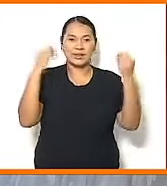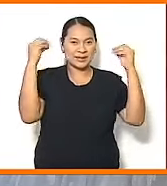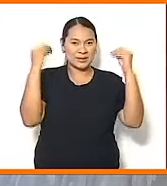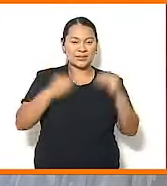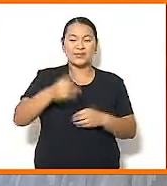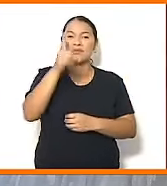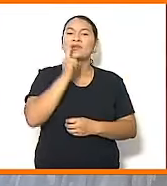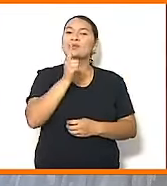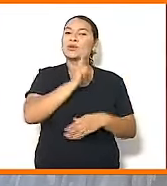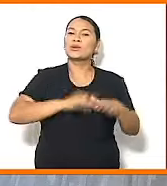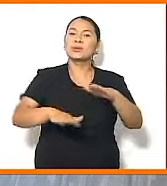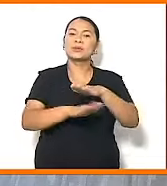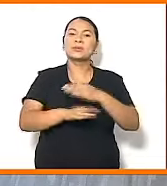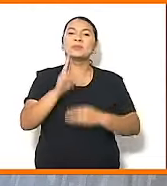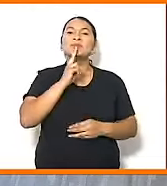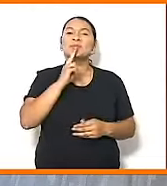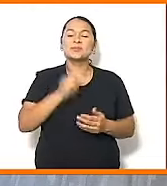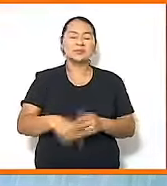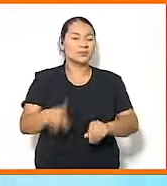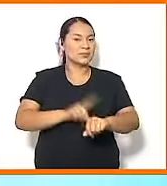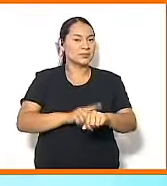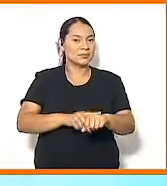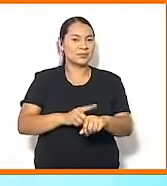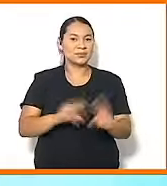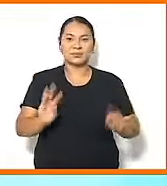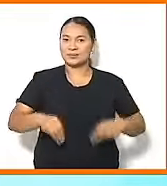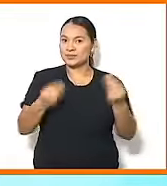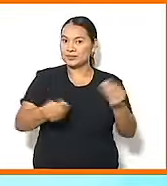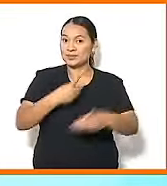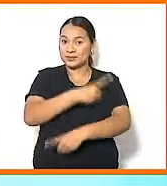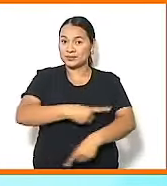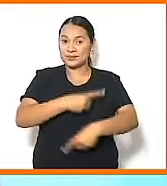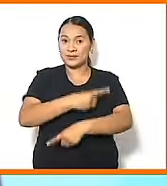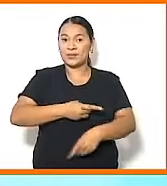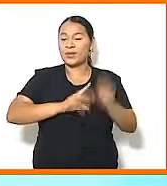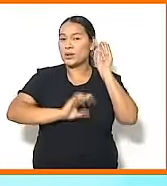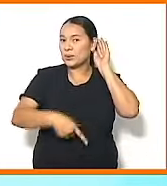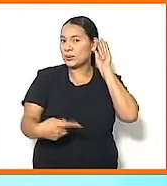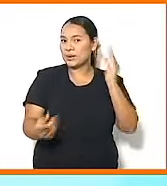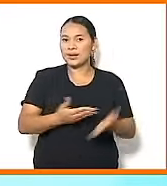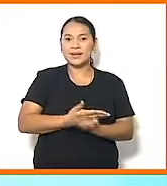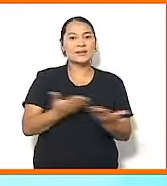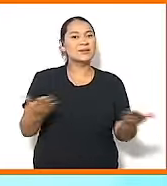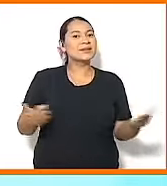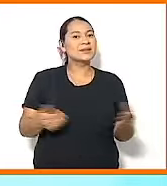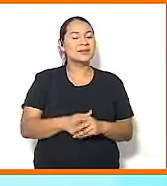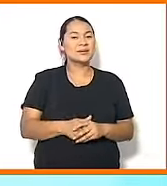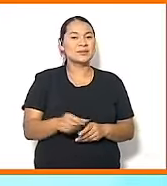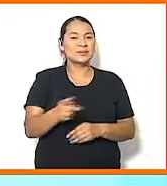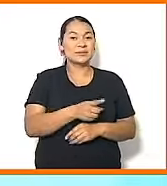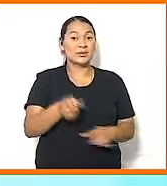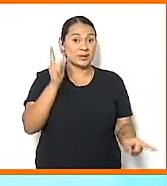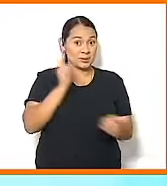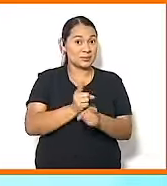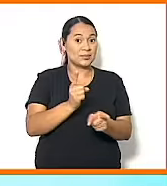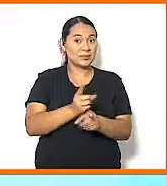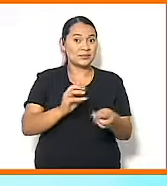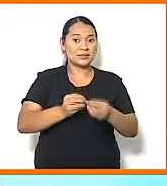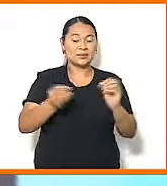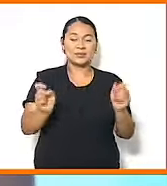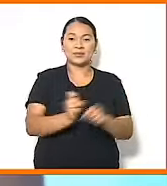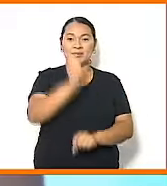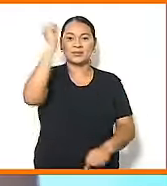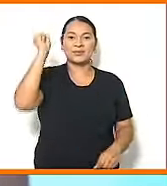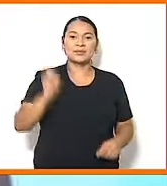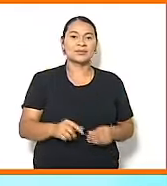nacional. Ahora sí llegó el momento de llevarte la diversión de diaria hasta tu hogar, esperando que vos seas afortunado ganador.